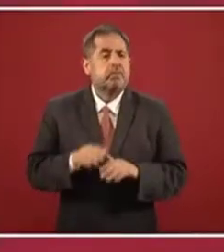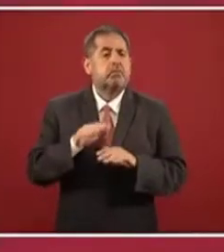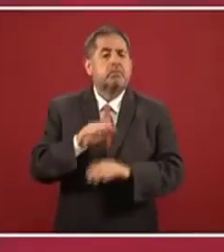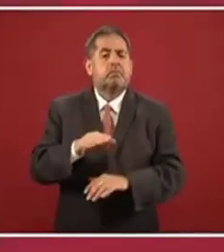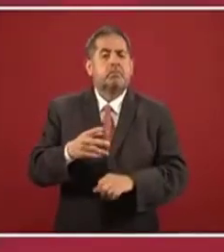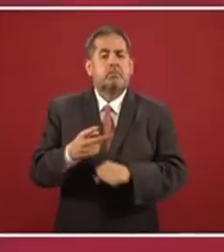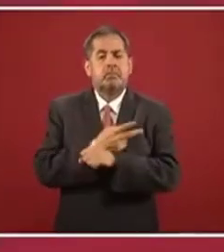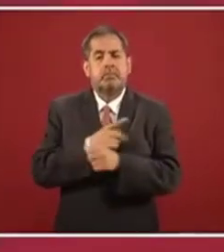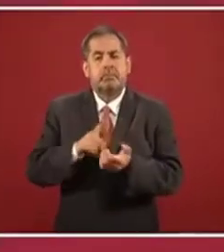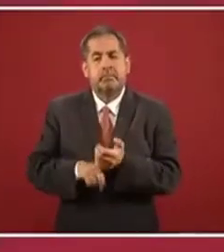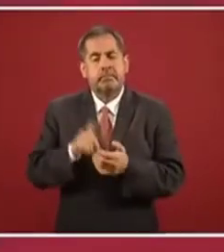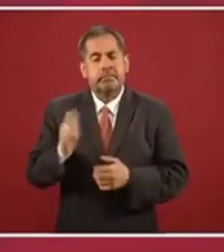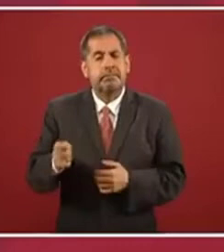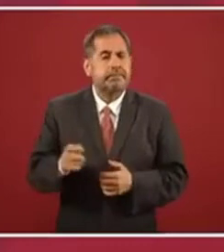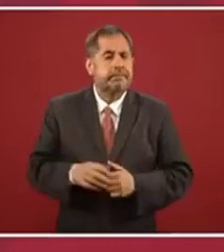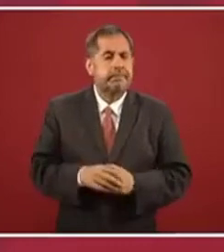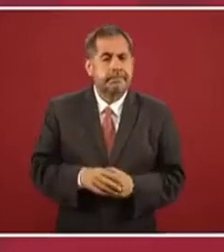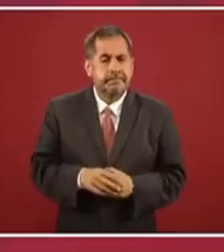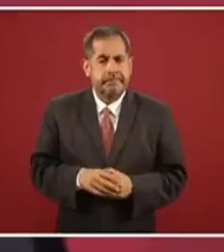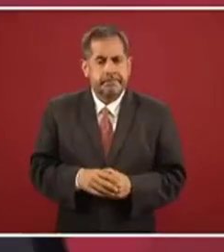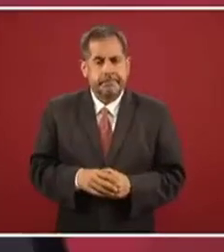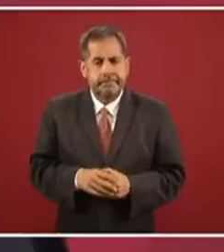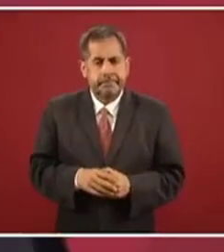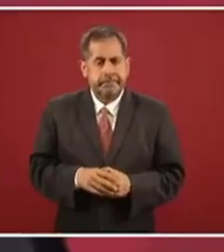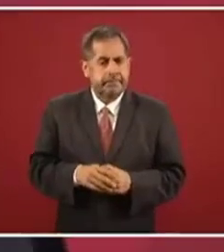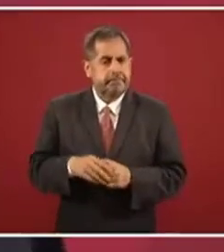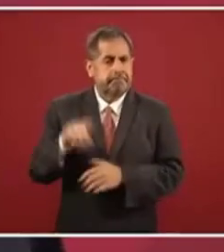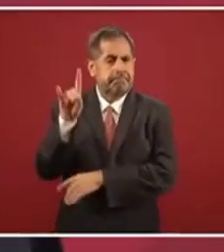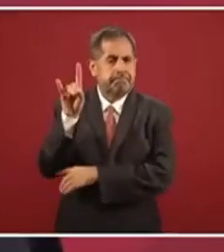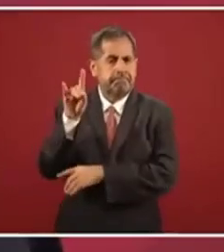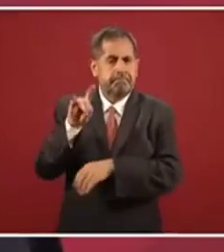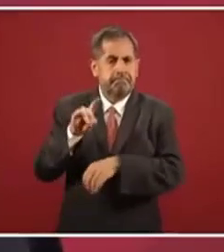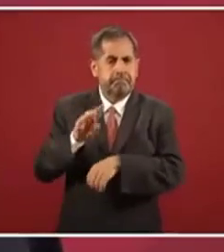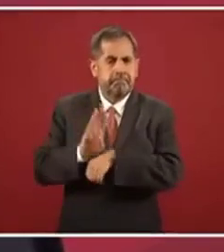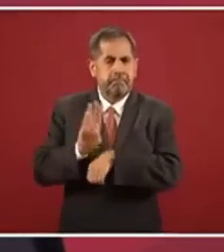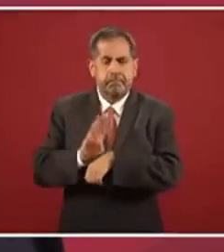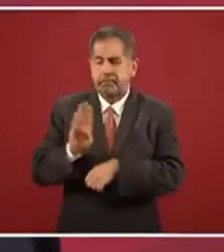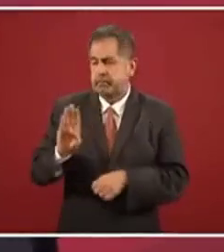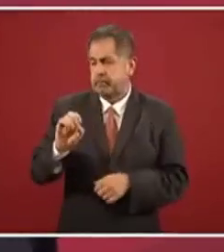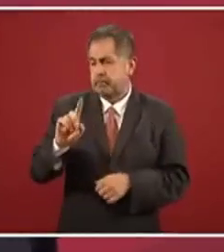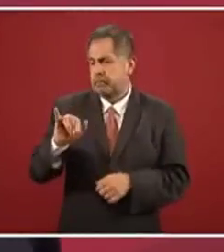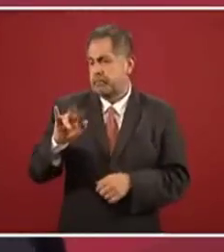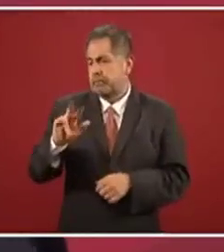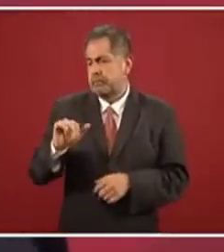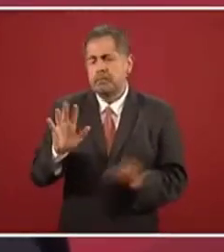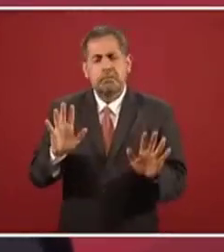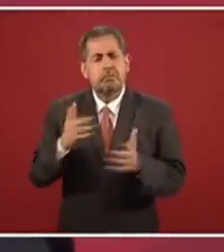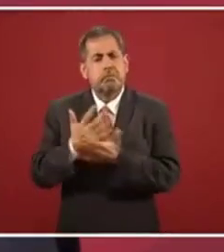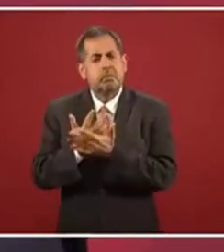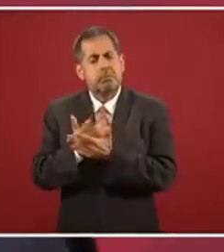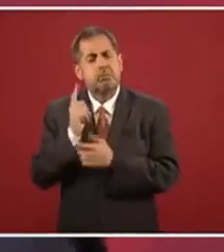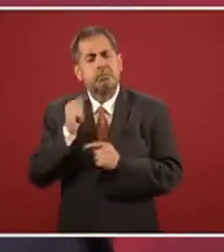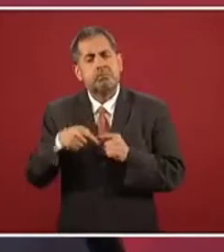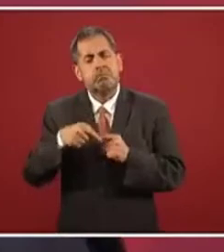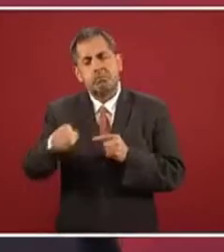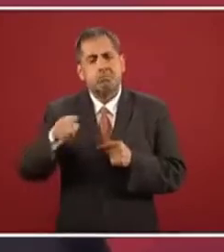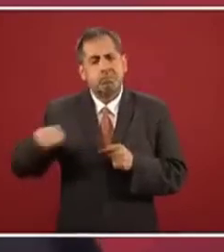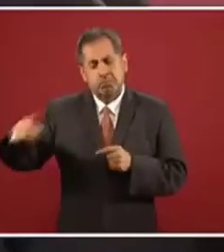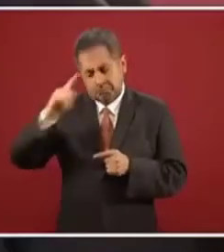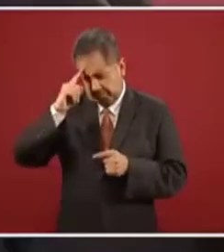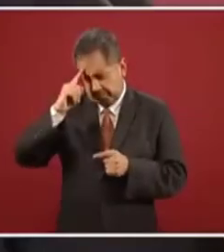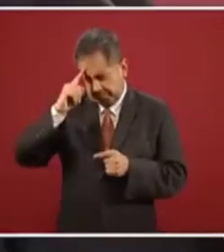situación de Bolivia, esperemos que se recapacite